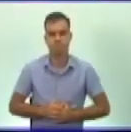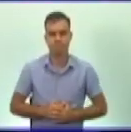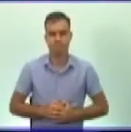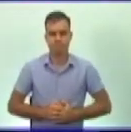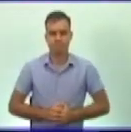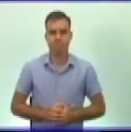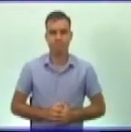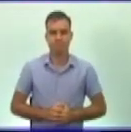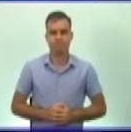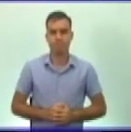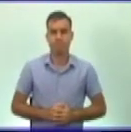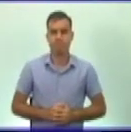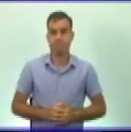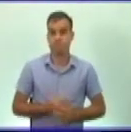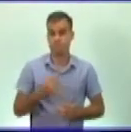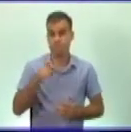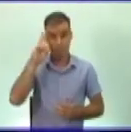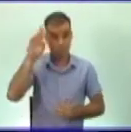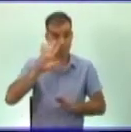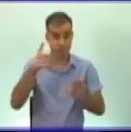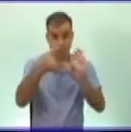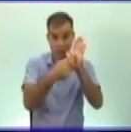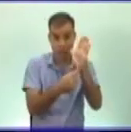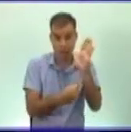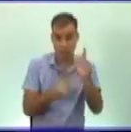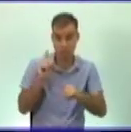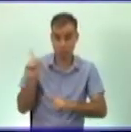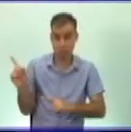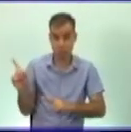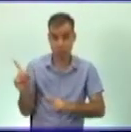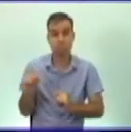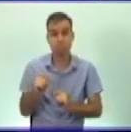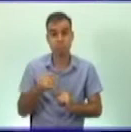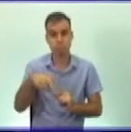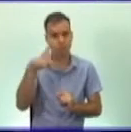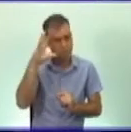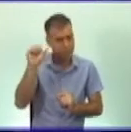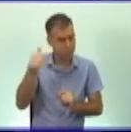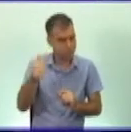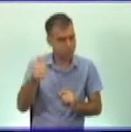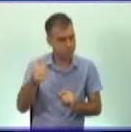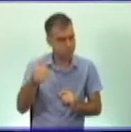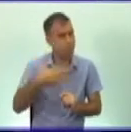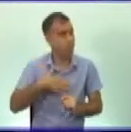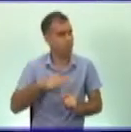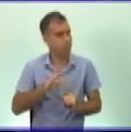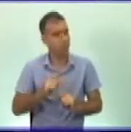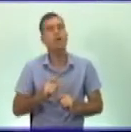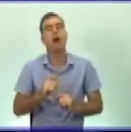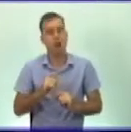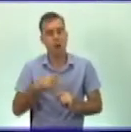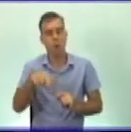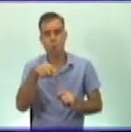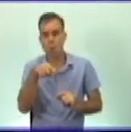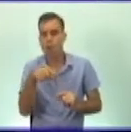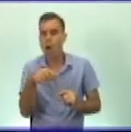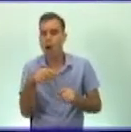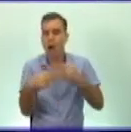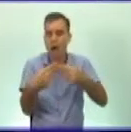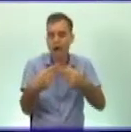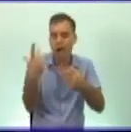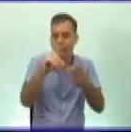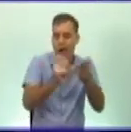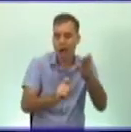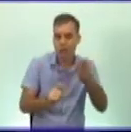Bueno, una vez recordados estos aspectos esenciales del cono, que espero que hayan entendido perfectamente, podemos trabajar algún ejercicio de cono,